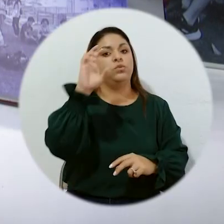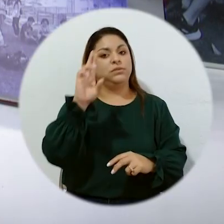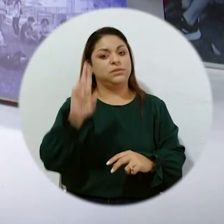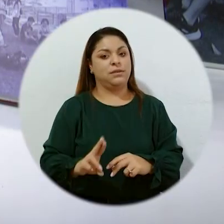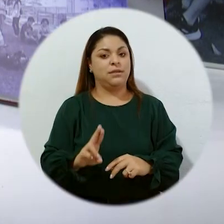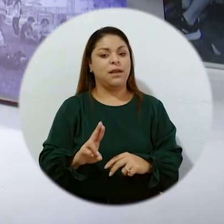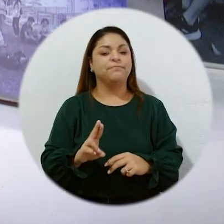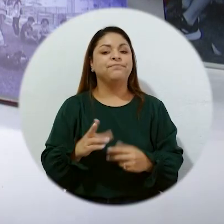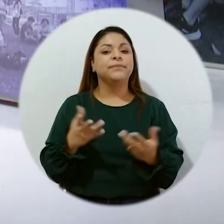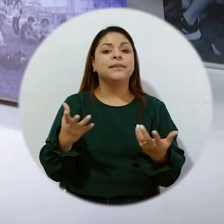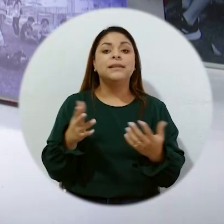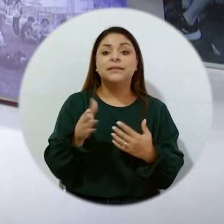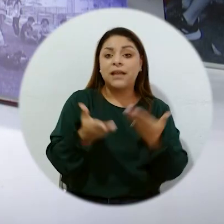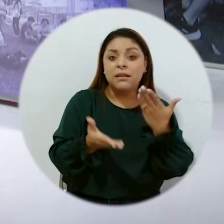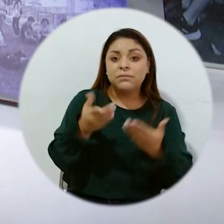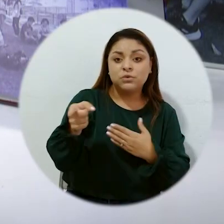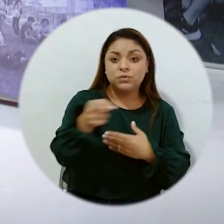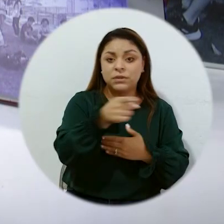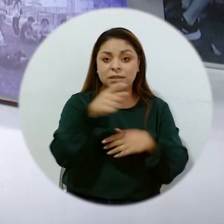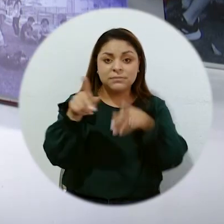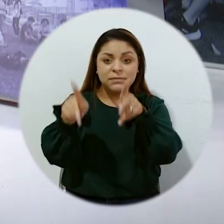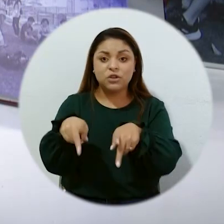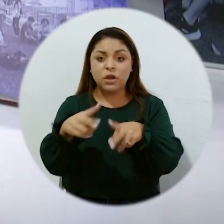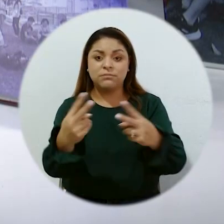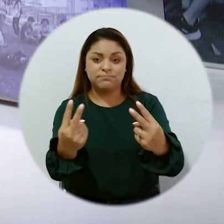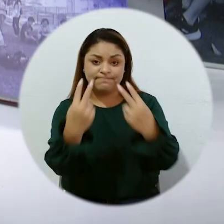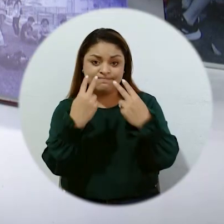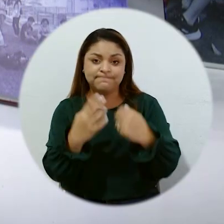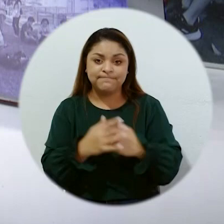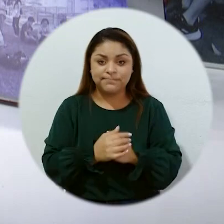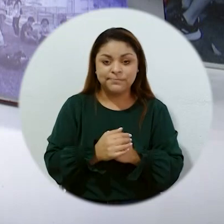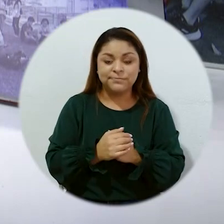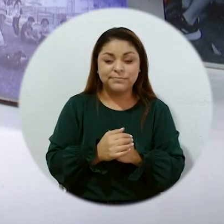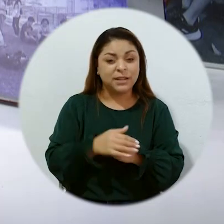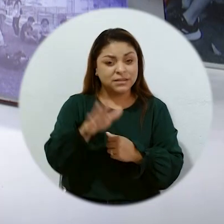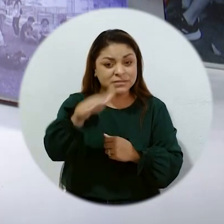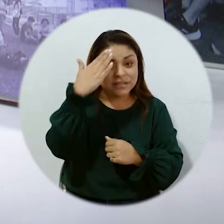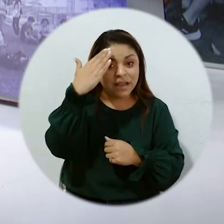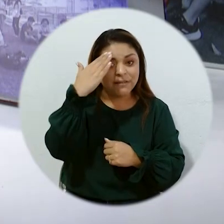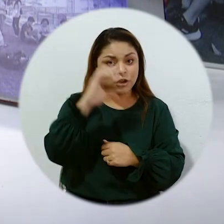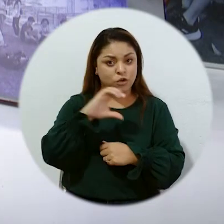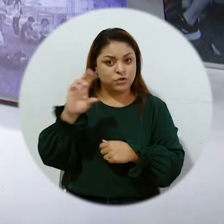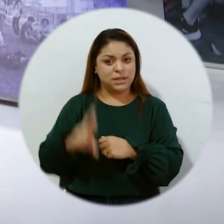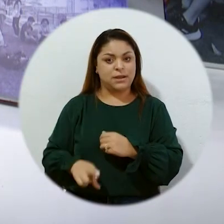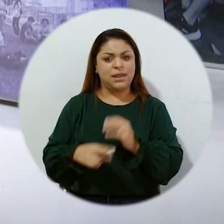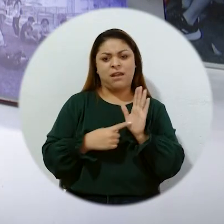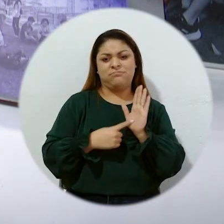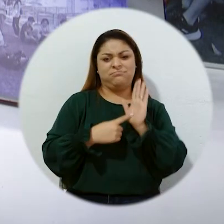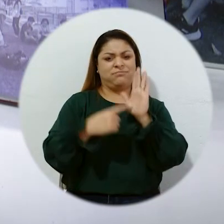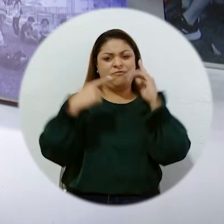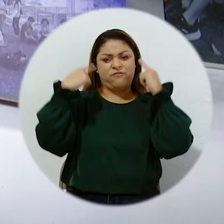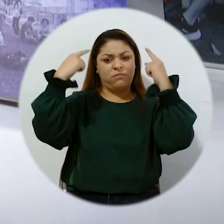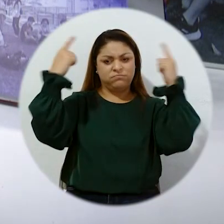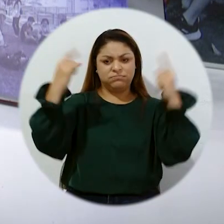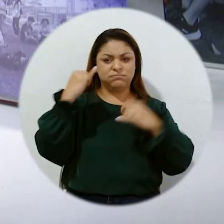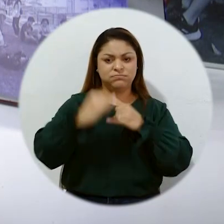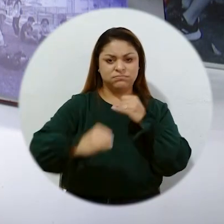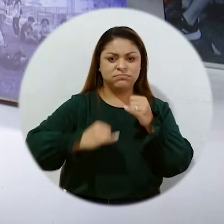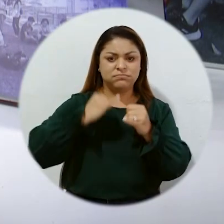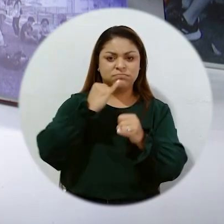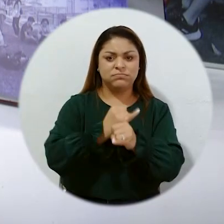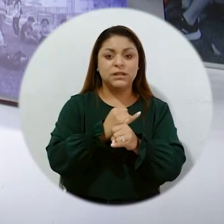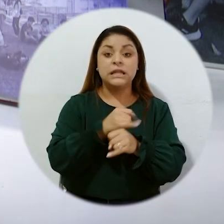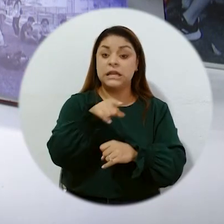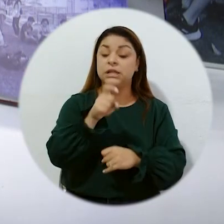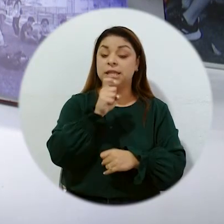forma, y que tal vez para las personas que nos están acompañando, el país es un referente a nivel internacional y